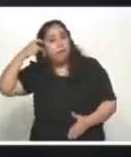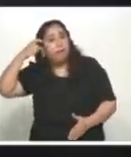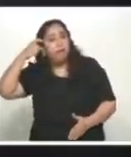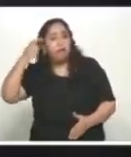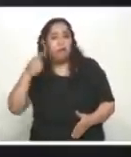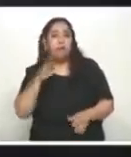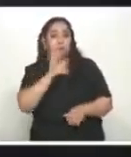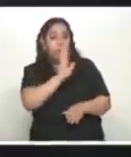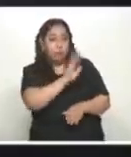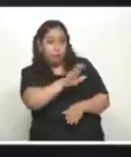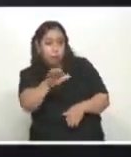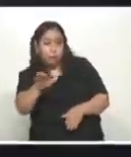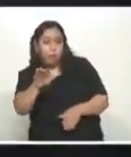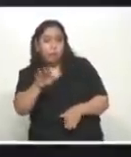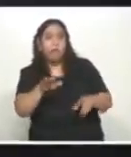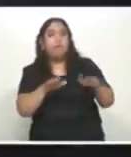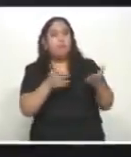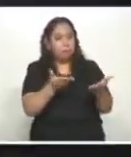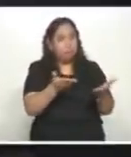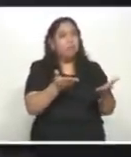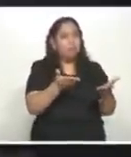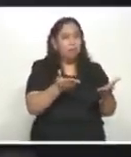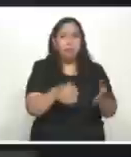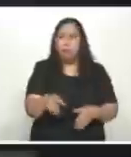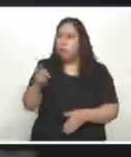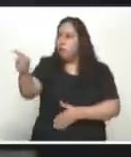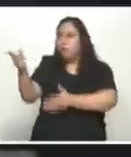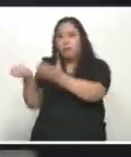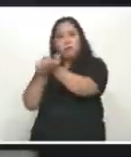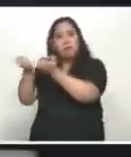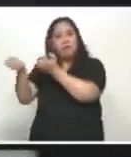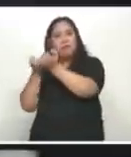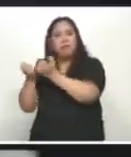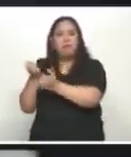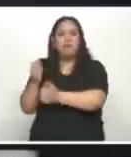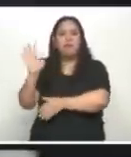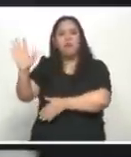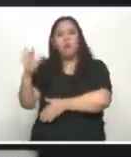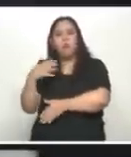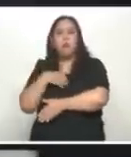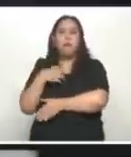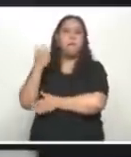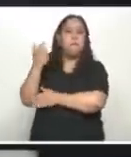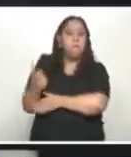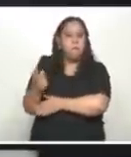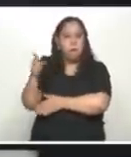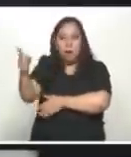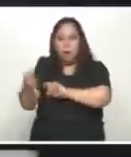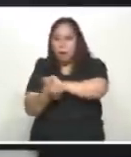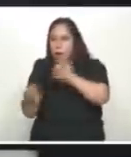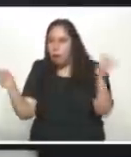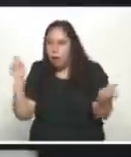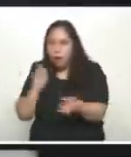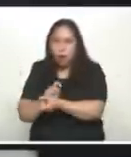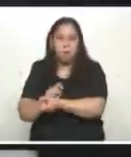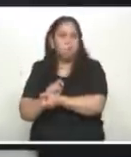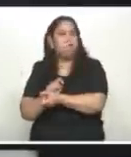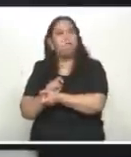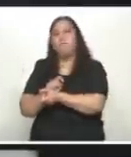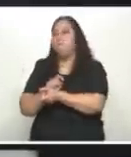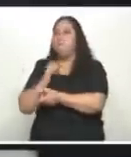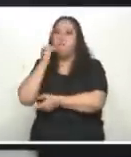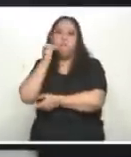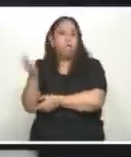clase ultraconservadora que no quiere cambios, que quiere porque está muy cómoda así como está. Y nosotros,